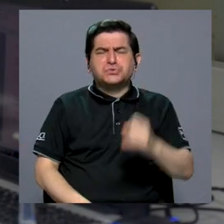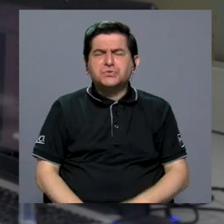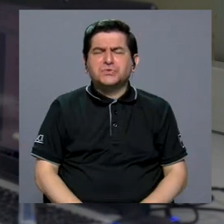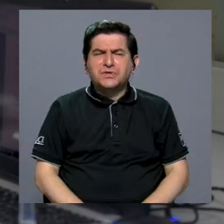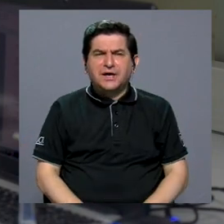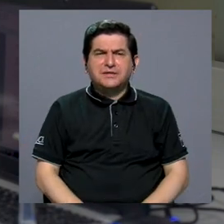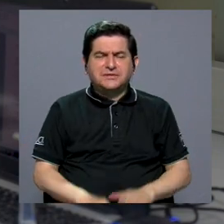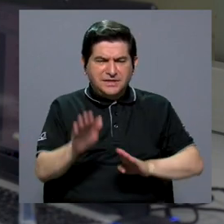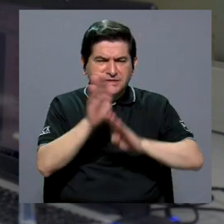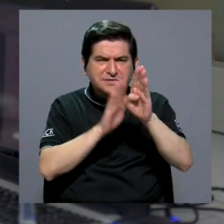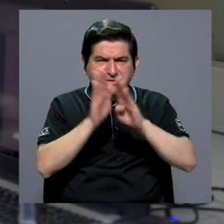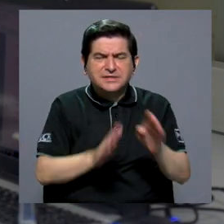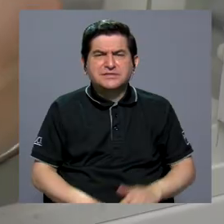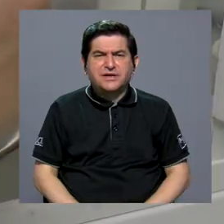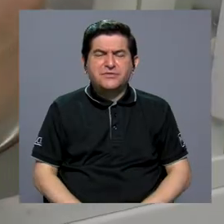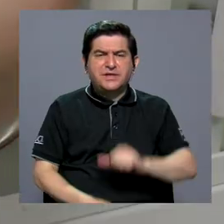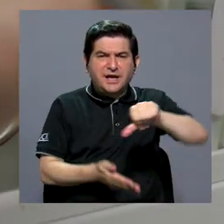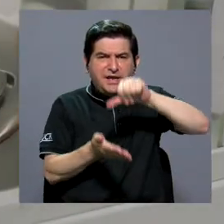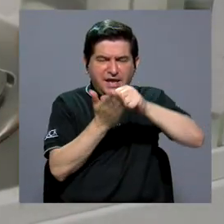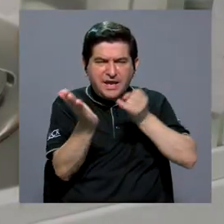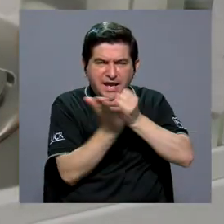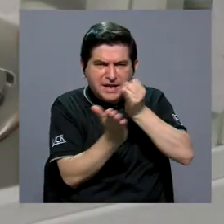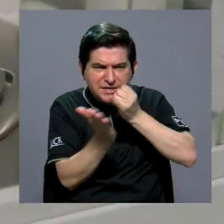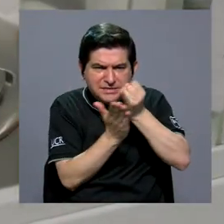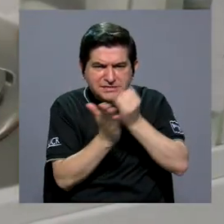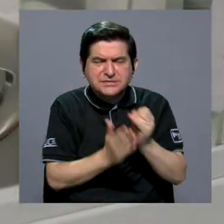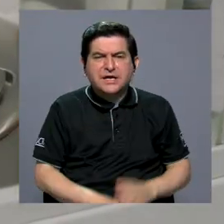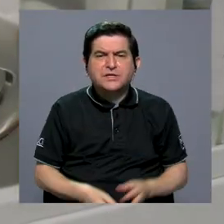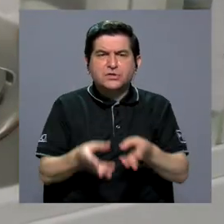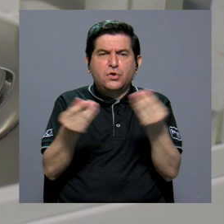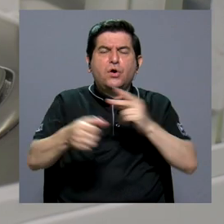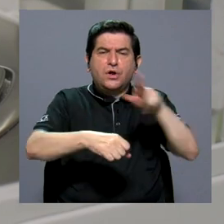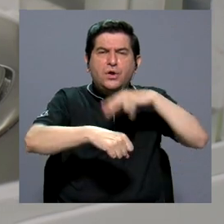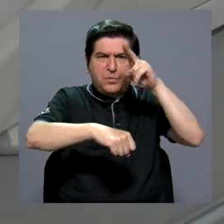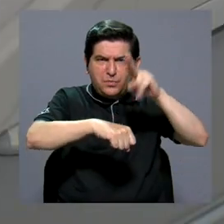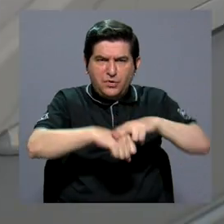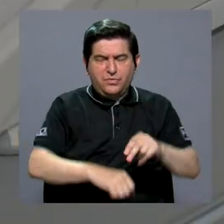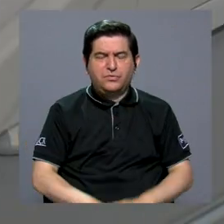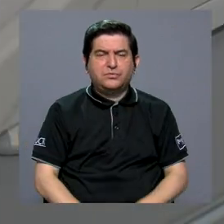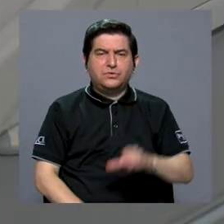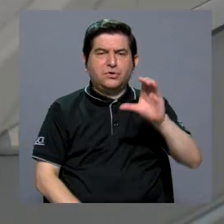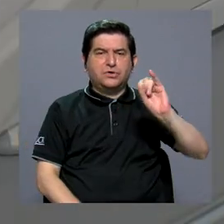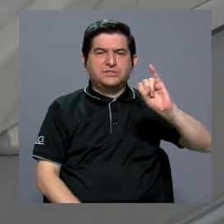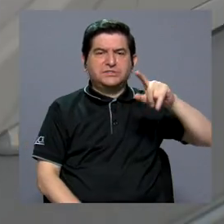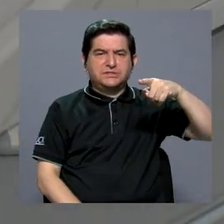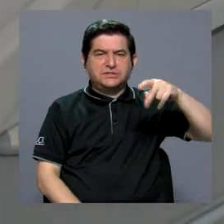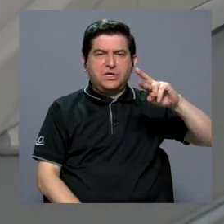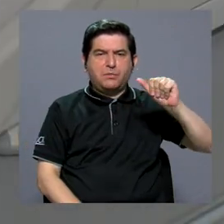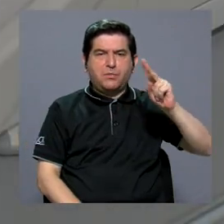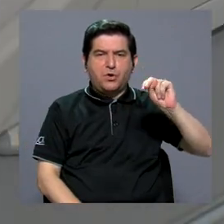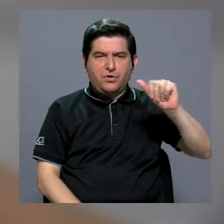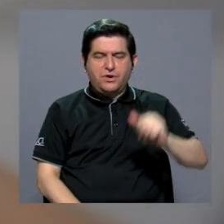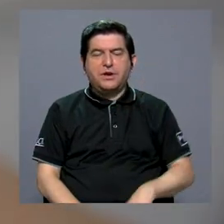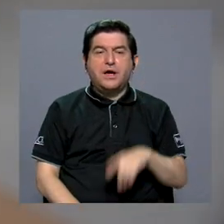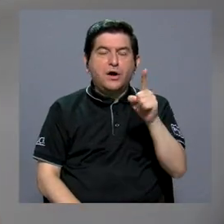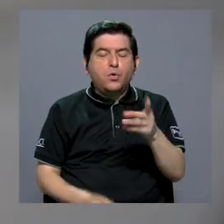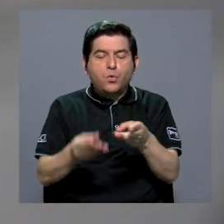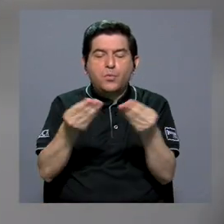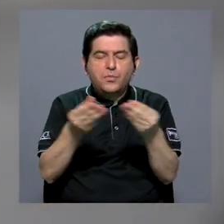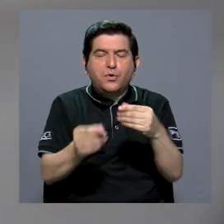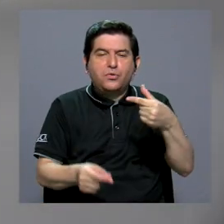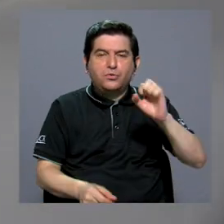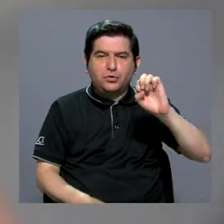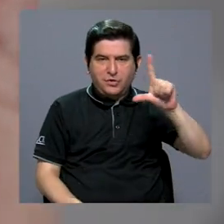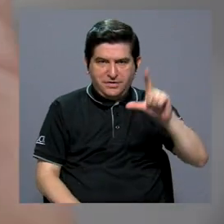idea y desarrollaron en la planta piloto del Centro de Investigaciones en Productos Naturales, Ciprona, un aromatizante en